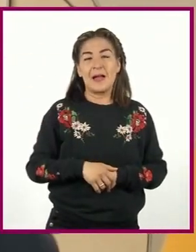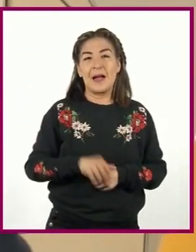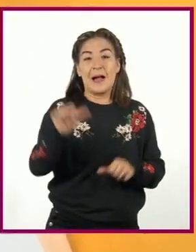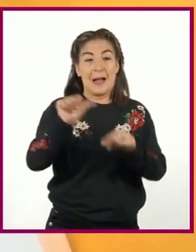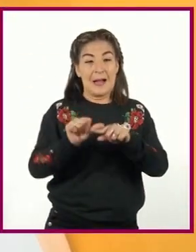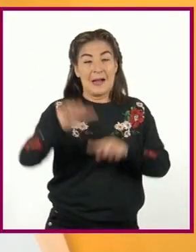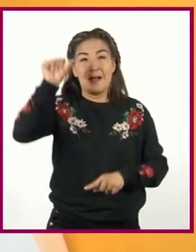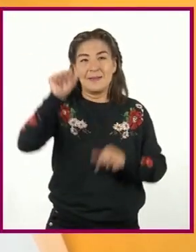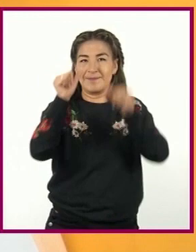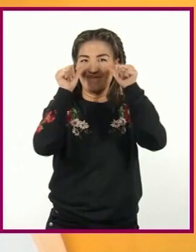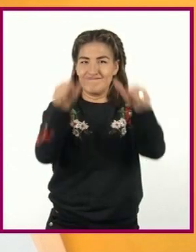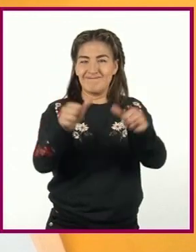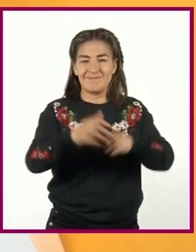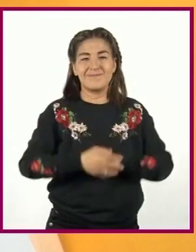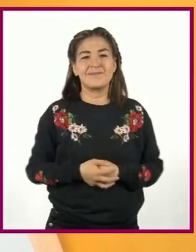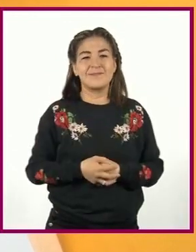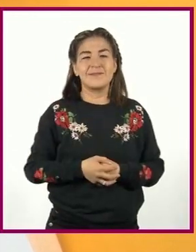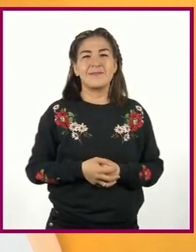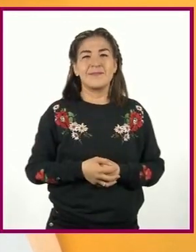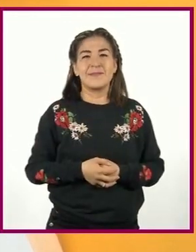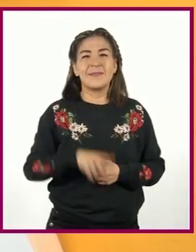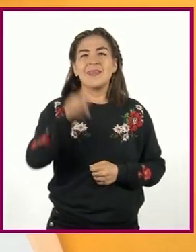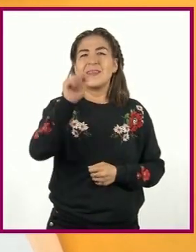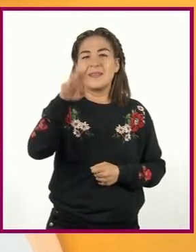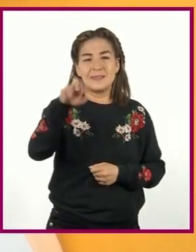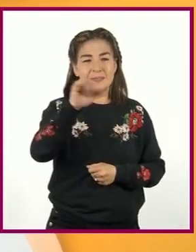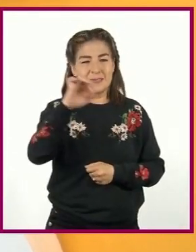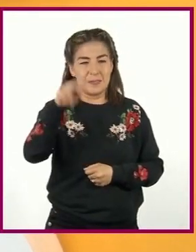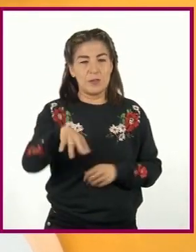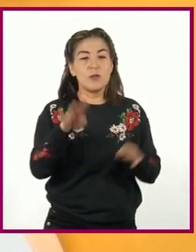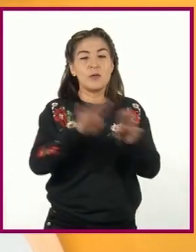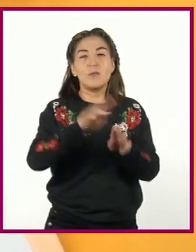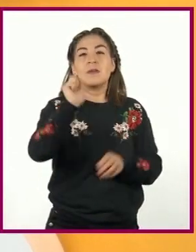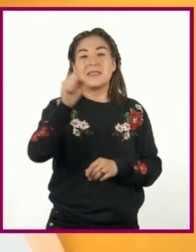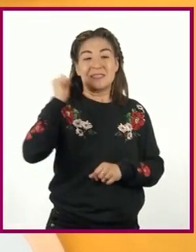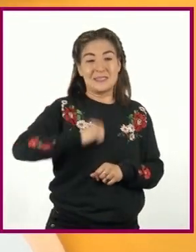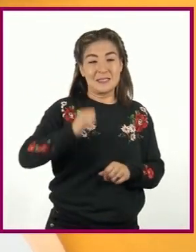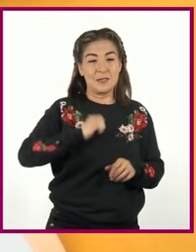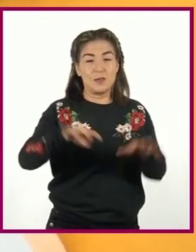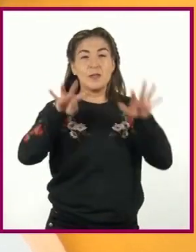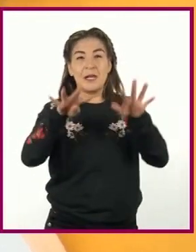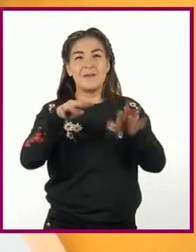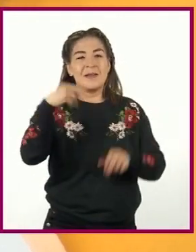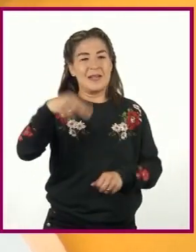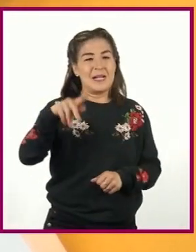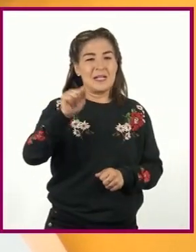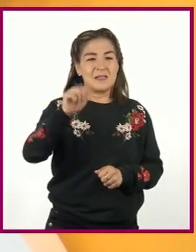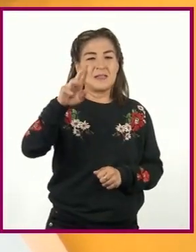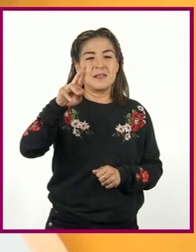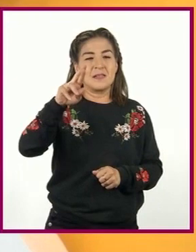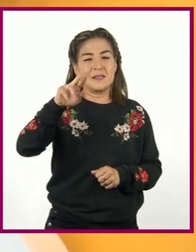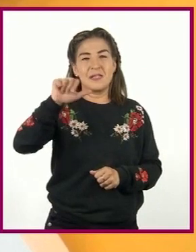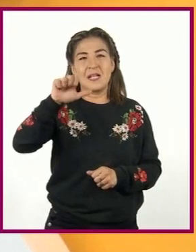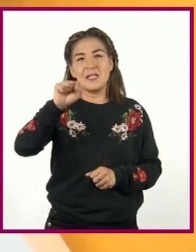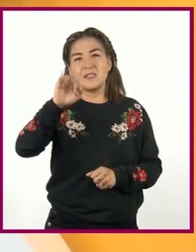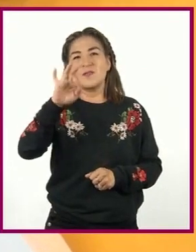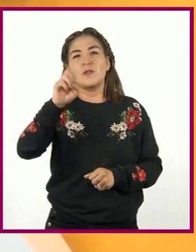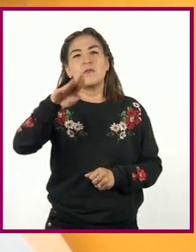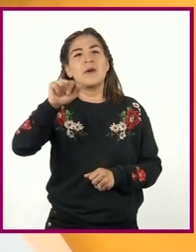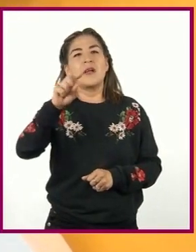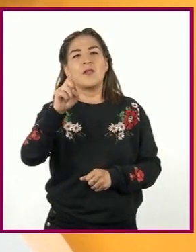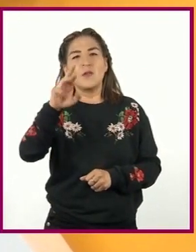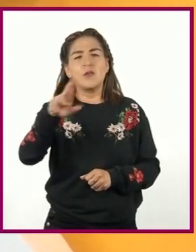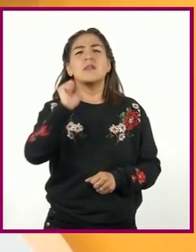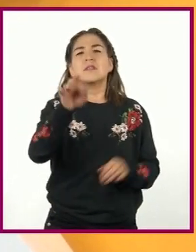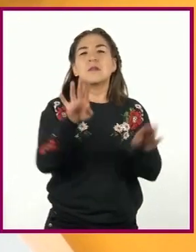tensión. La invención a finales del siglo XIX del transformador permitió transmitir la energía eléctrica de